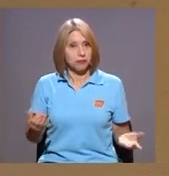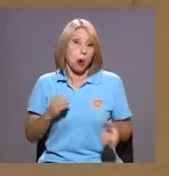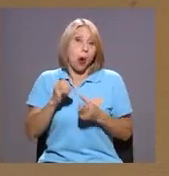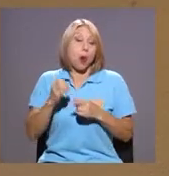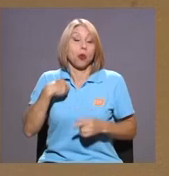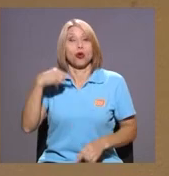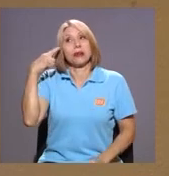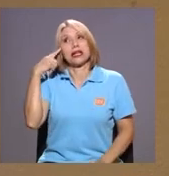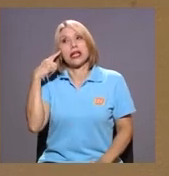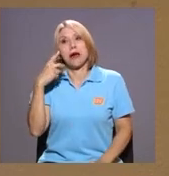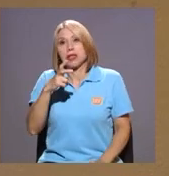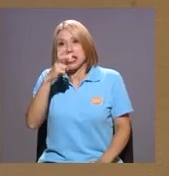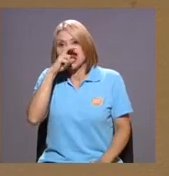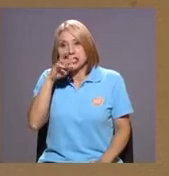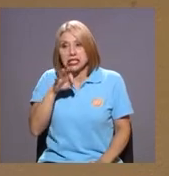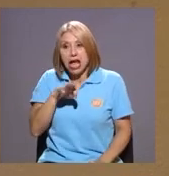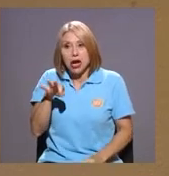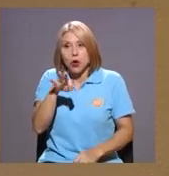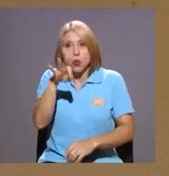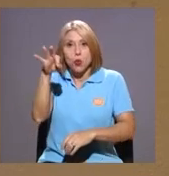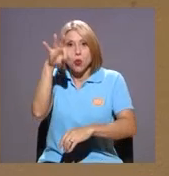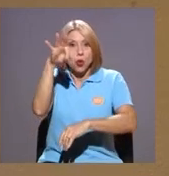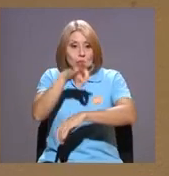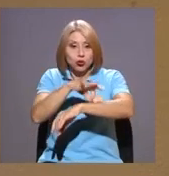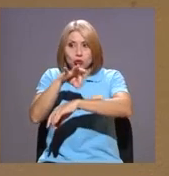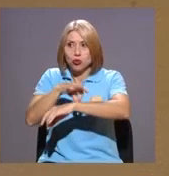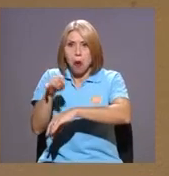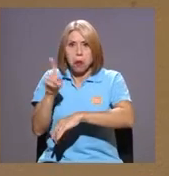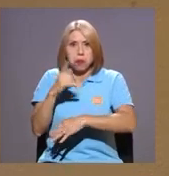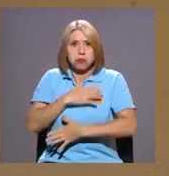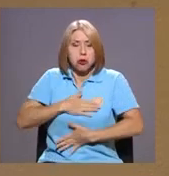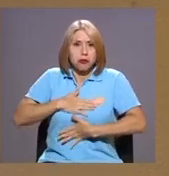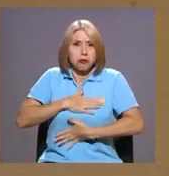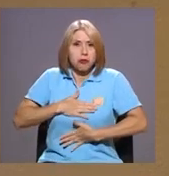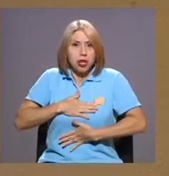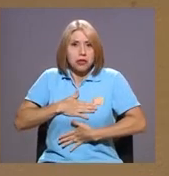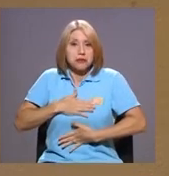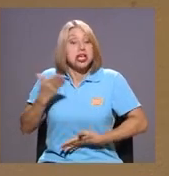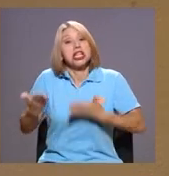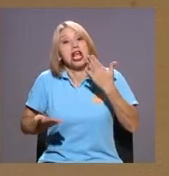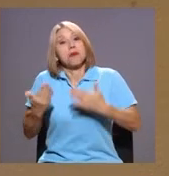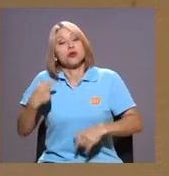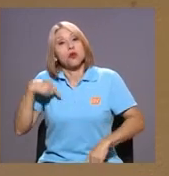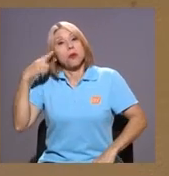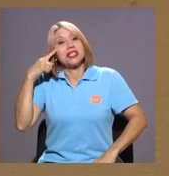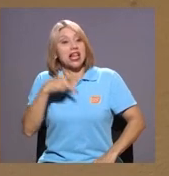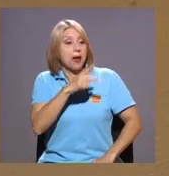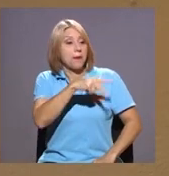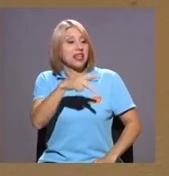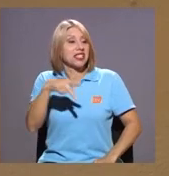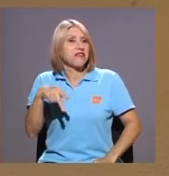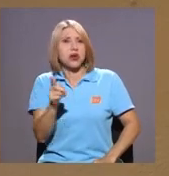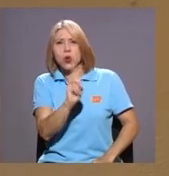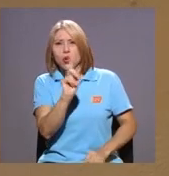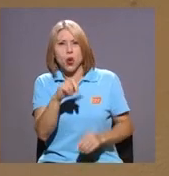zancudos lo disfruten, y que el Pacífico no tanto, porque ahí es más seco. ¿Por